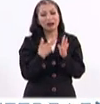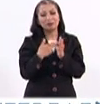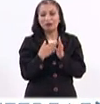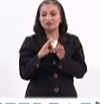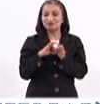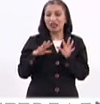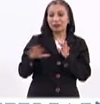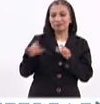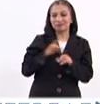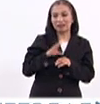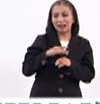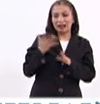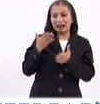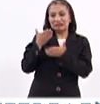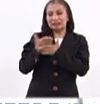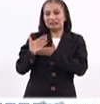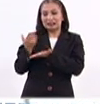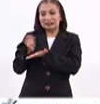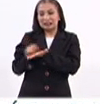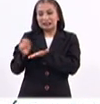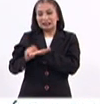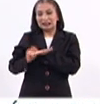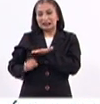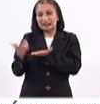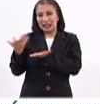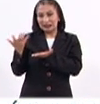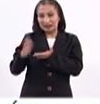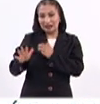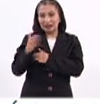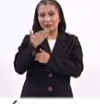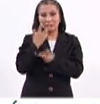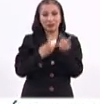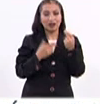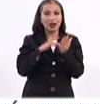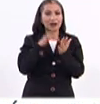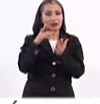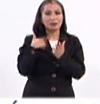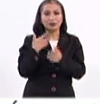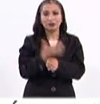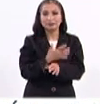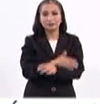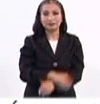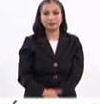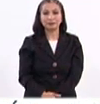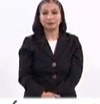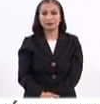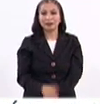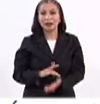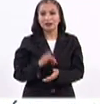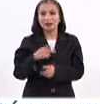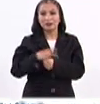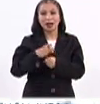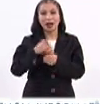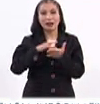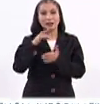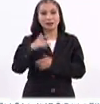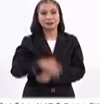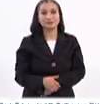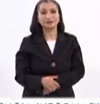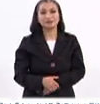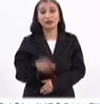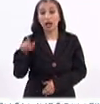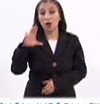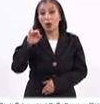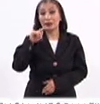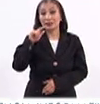pues les da miedo, ¿no? Acercarse a este tipo de áreas. Bienvenidos, muchas gracias por estar con nosotros. Gracias por la invitación. Buenos días, gracias por acompañarnos